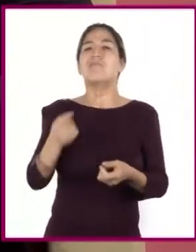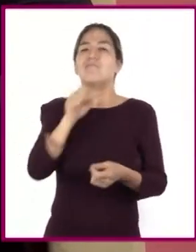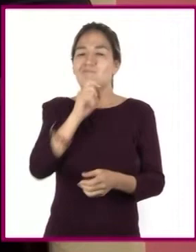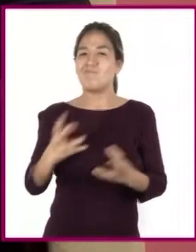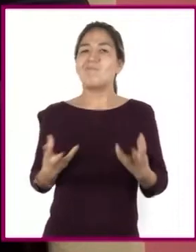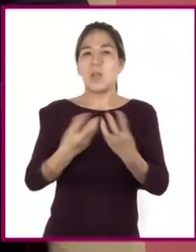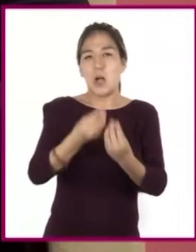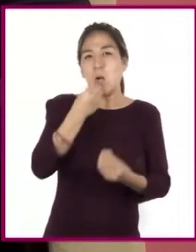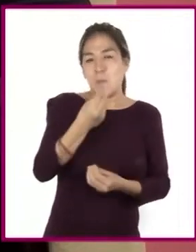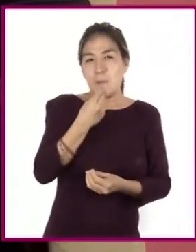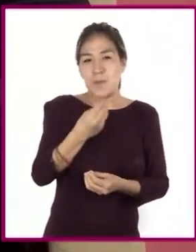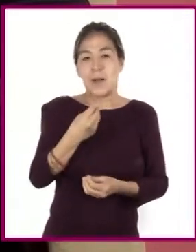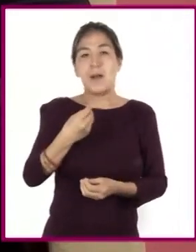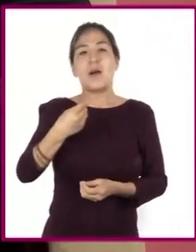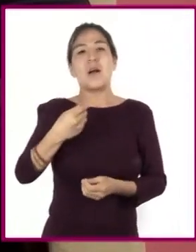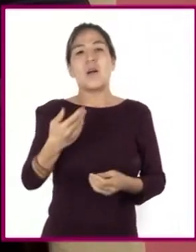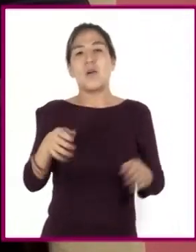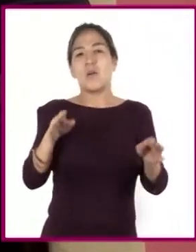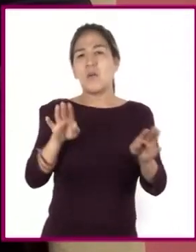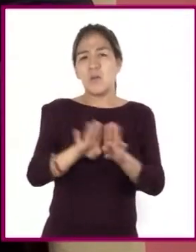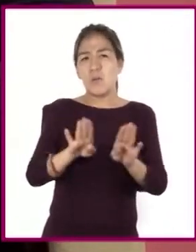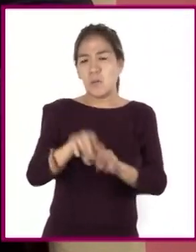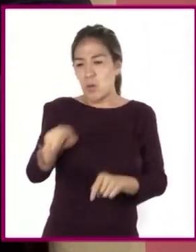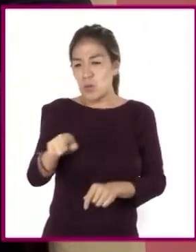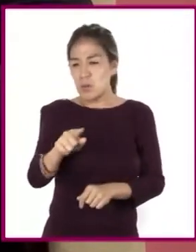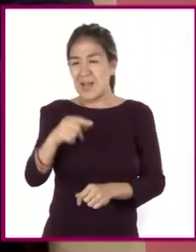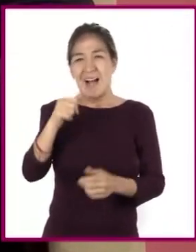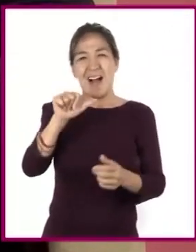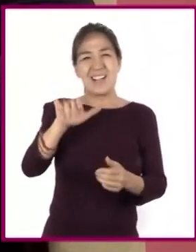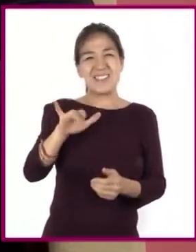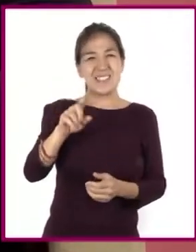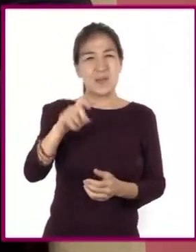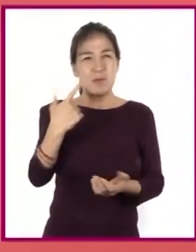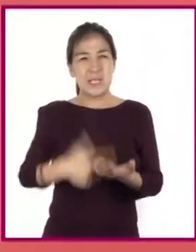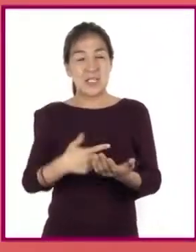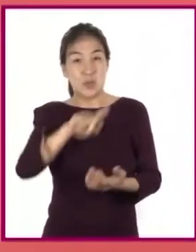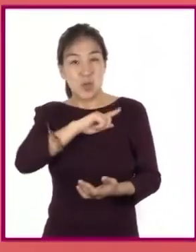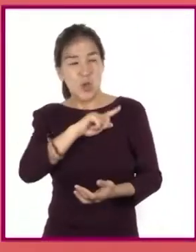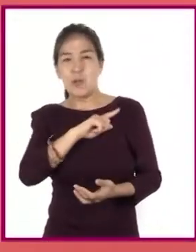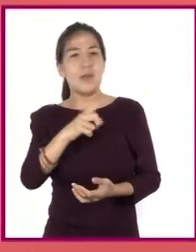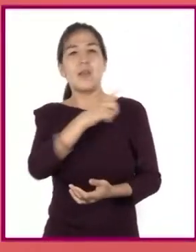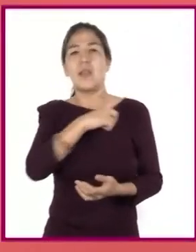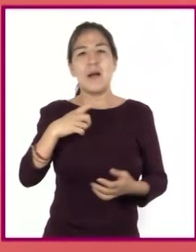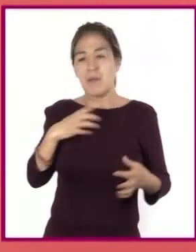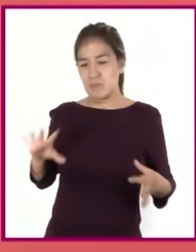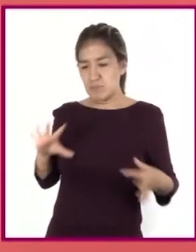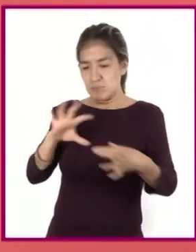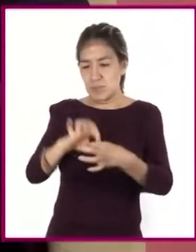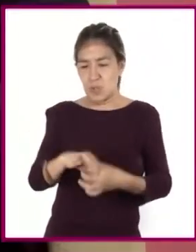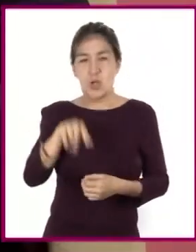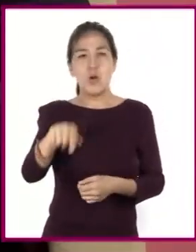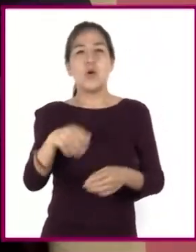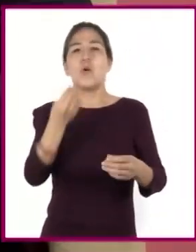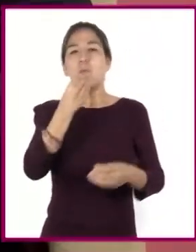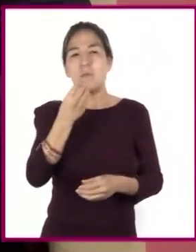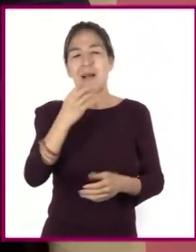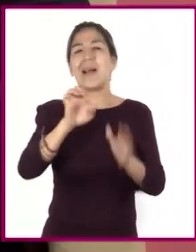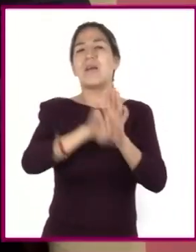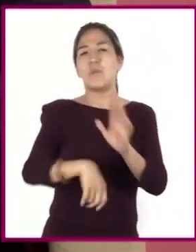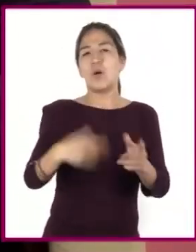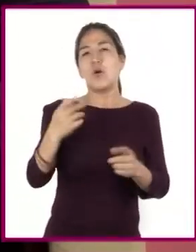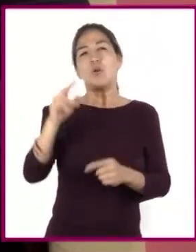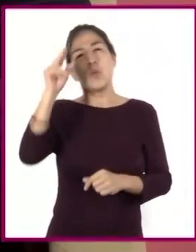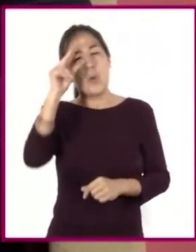alimentación. No como ácidos grasos solos, sino principalmente consumiendo una cantidad saludable, por ejemplo, de semillas